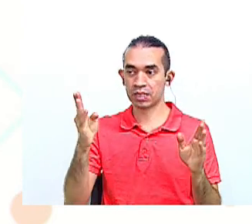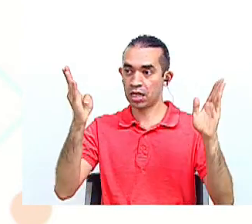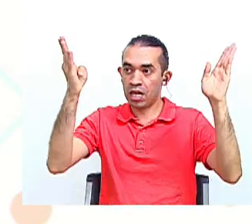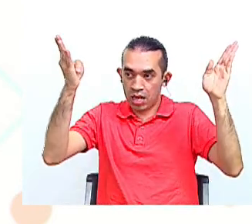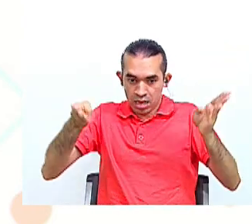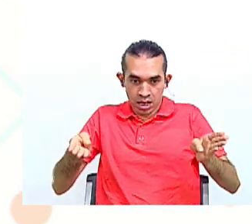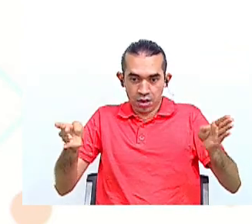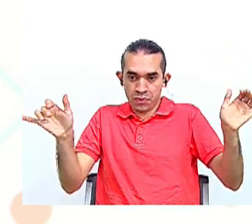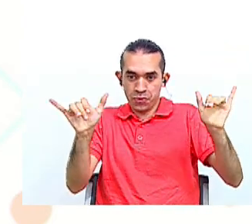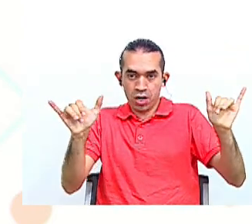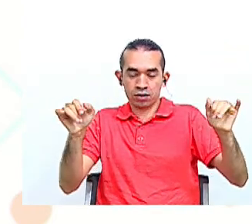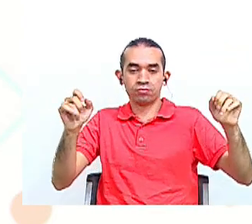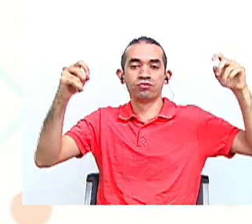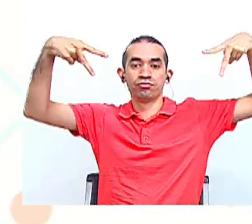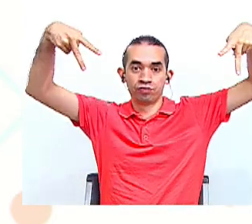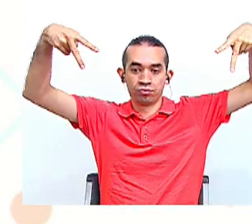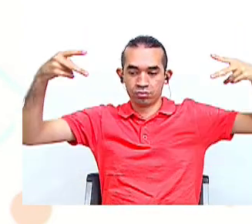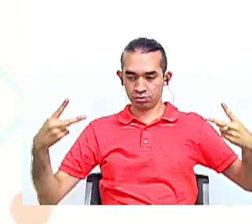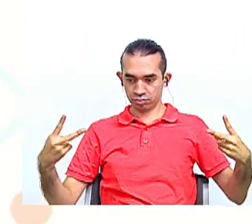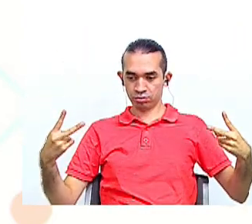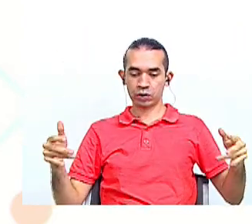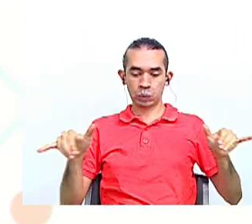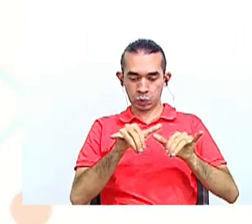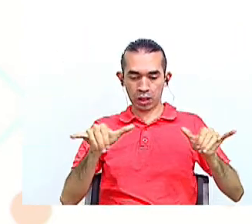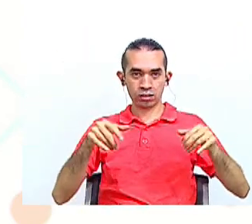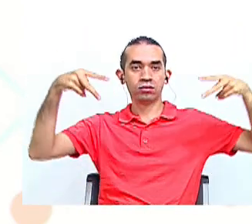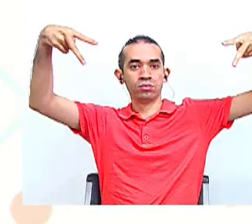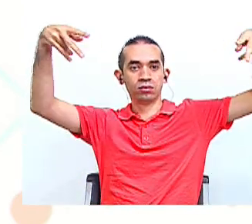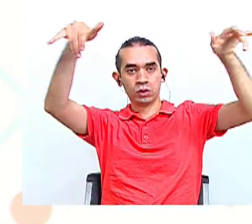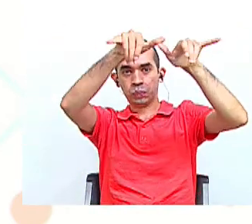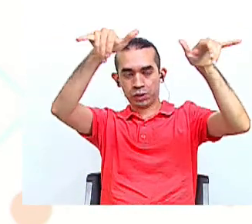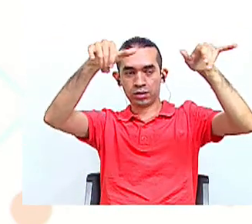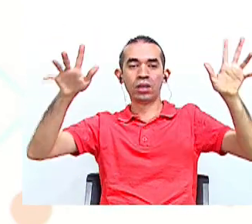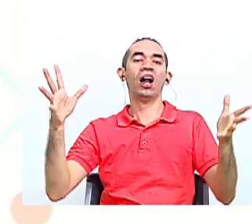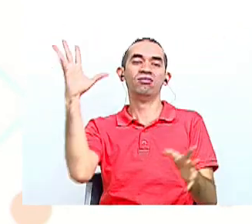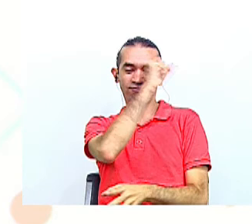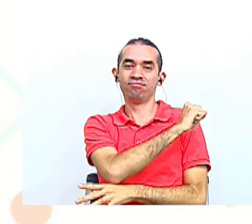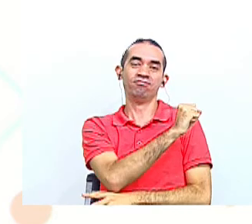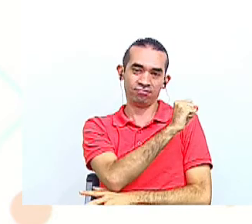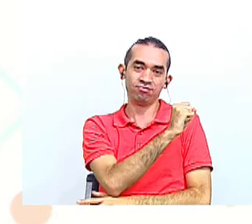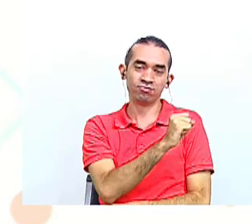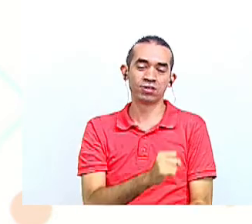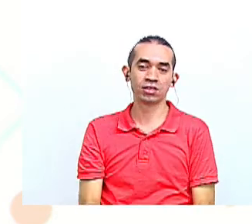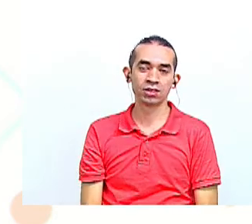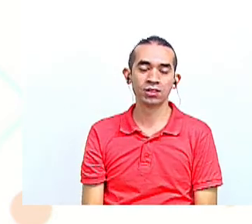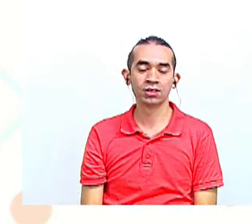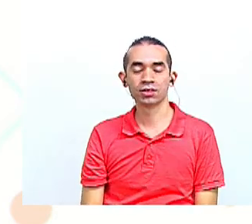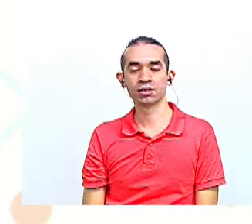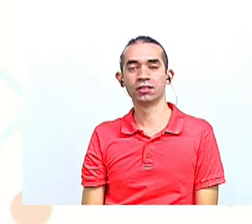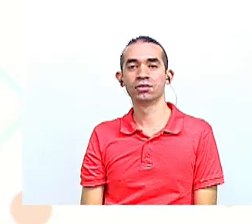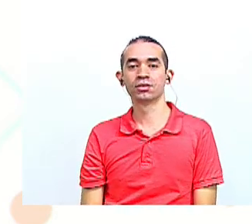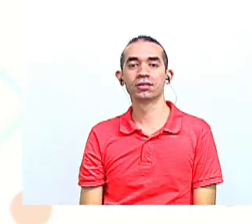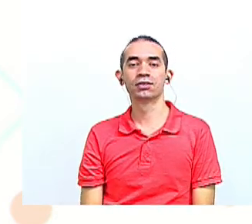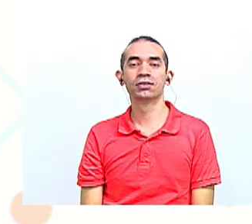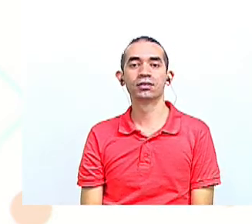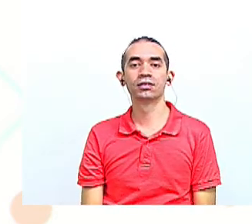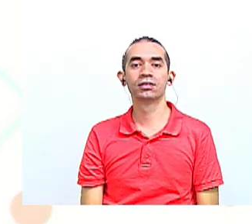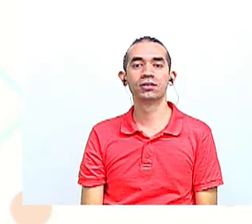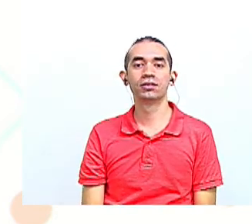ellos, respectivamente congruentes con los dos ángulos y el ángulo comprendido de otro